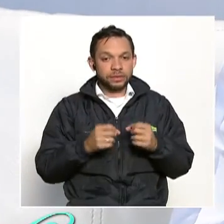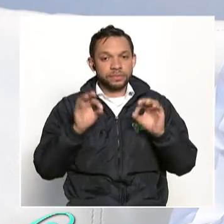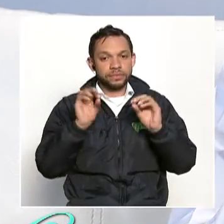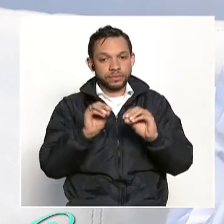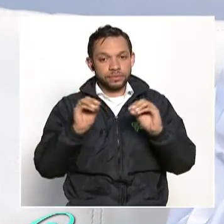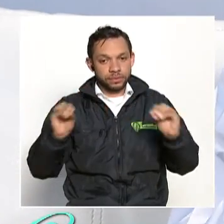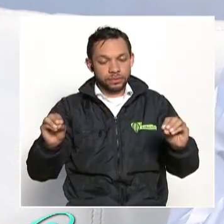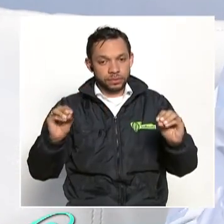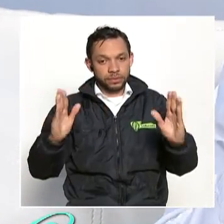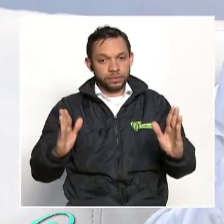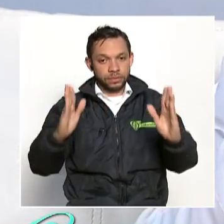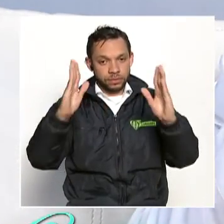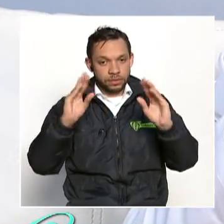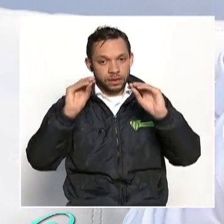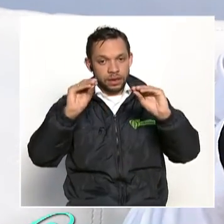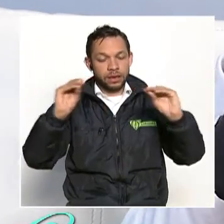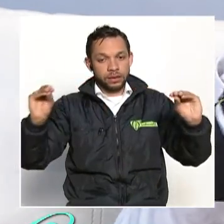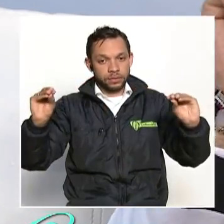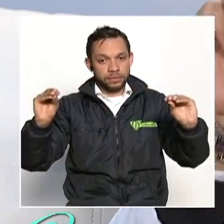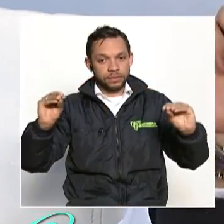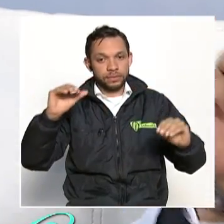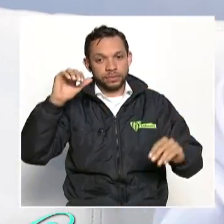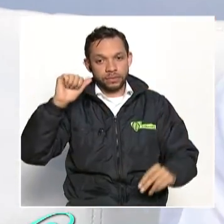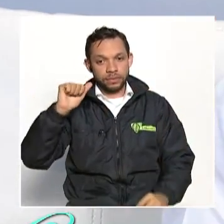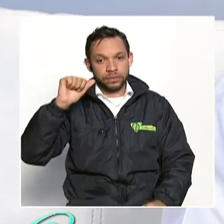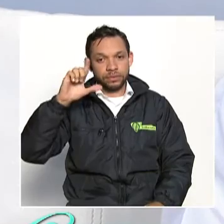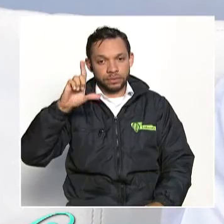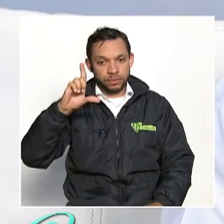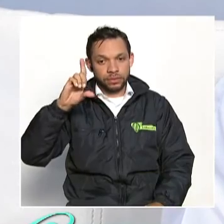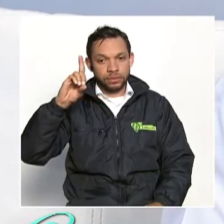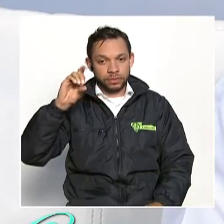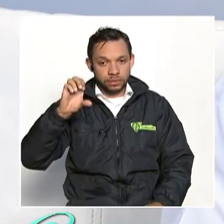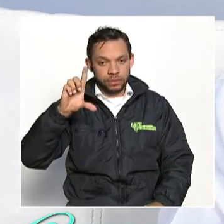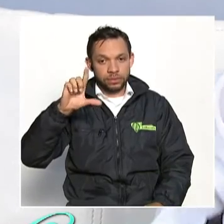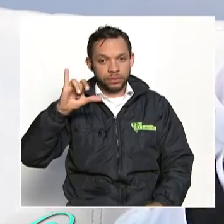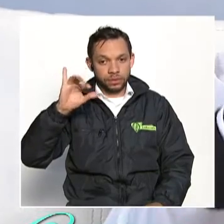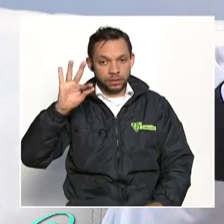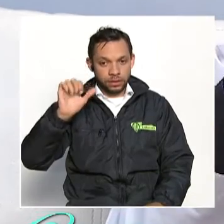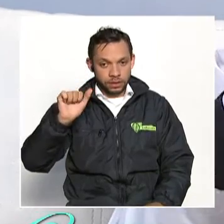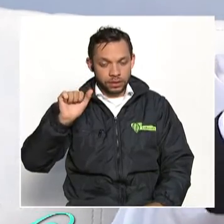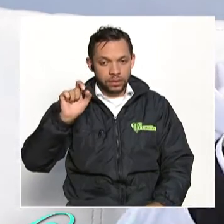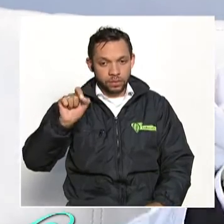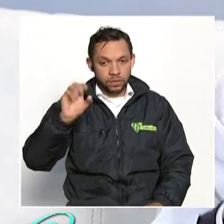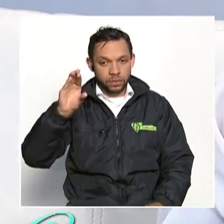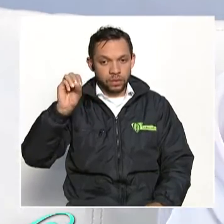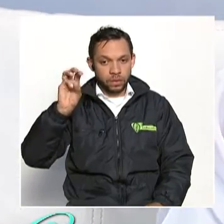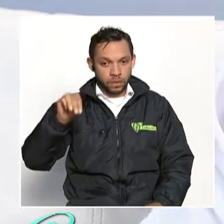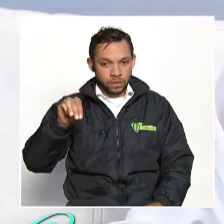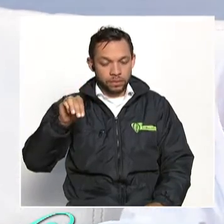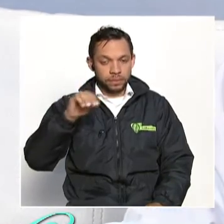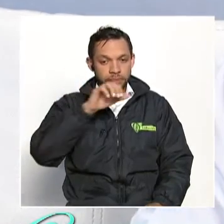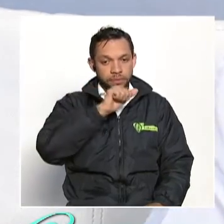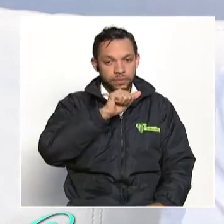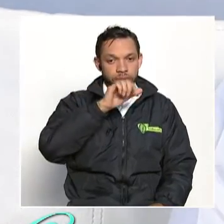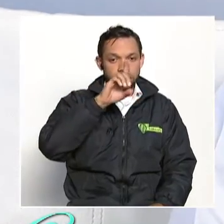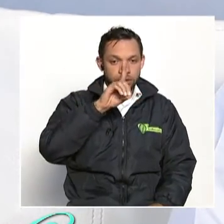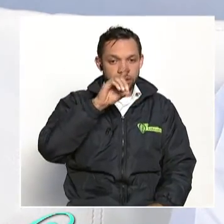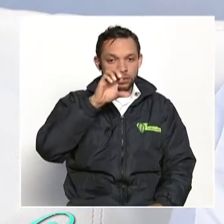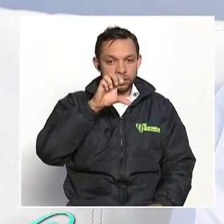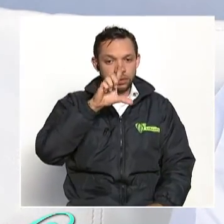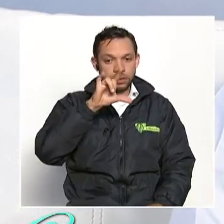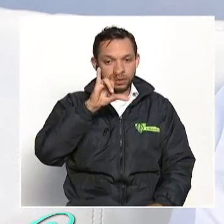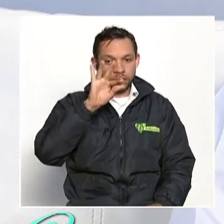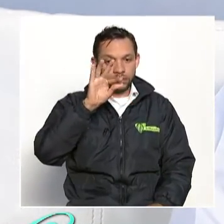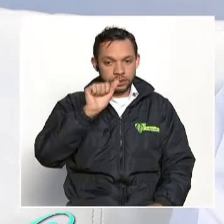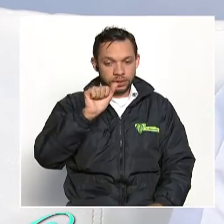tengan presente esta información, adelita.co. Ahí van a ver todo el programa que tiene el doctor Carlos González de limpieza de colon